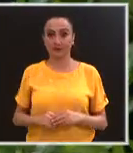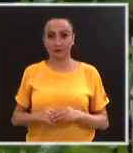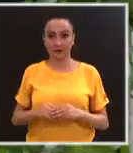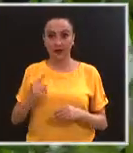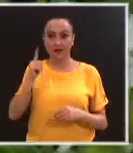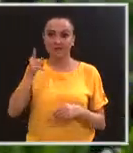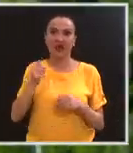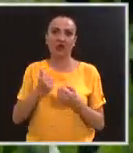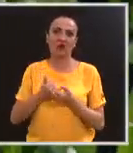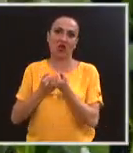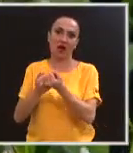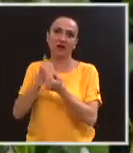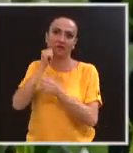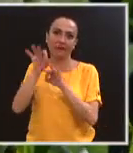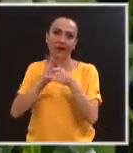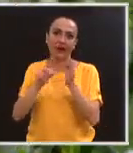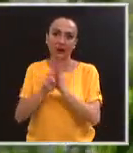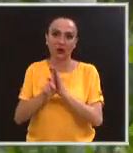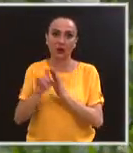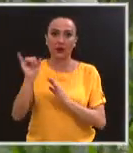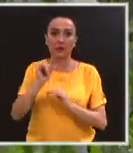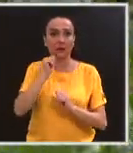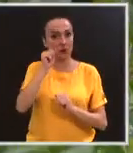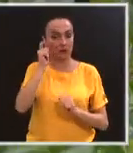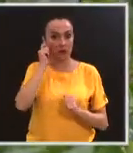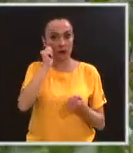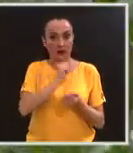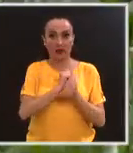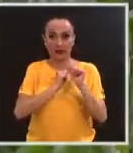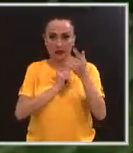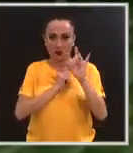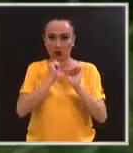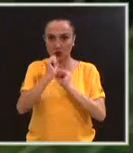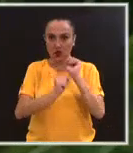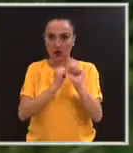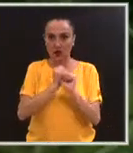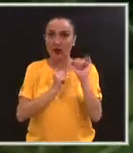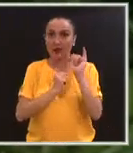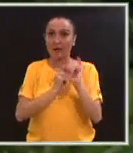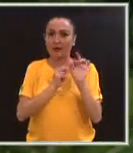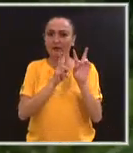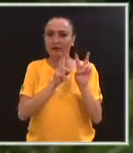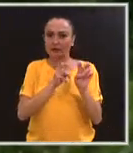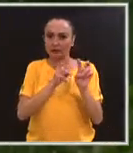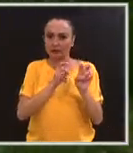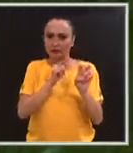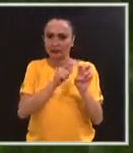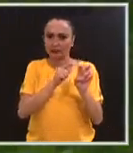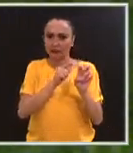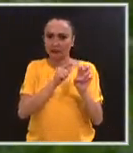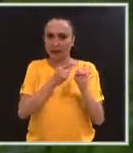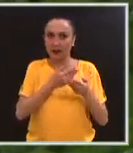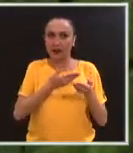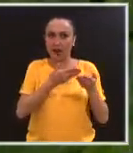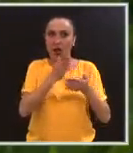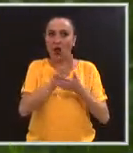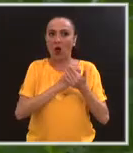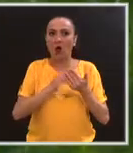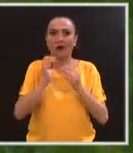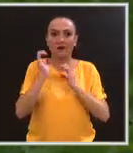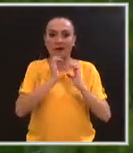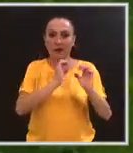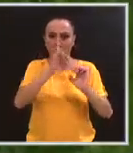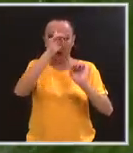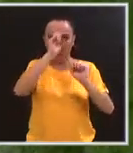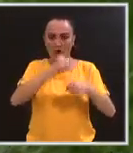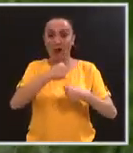de los delitos y también se está deteniendo a una mujer de 18 años de edad quien también presuntivamente Pues facilitó algún tipo de logística para